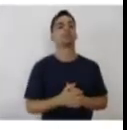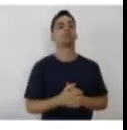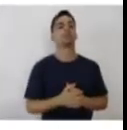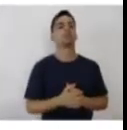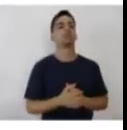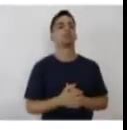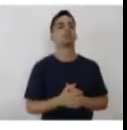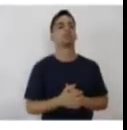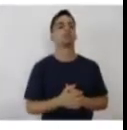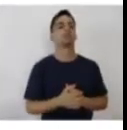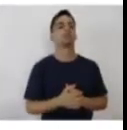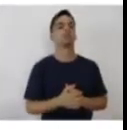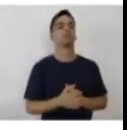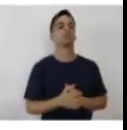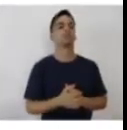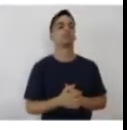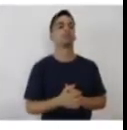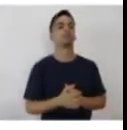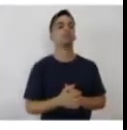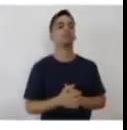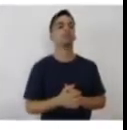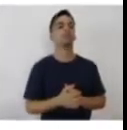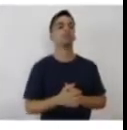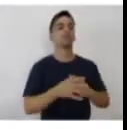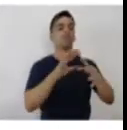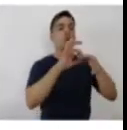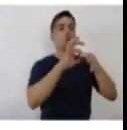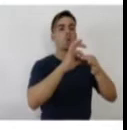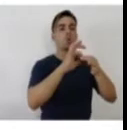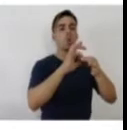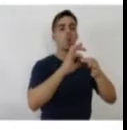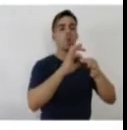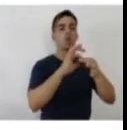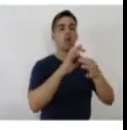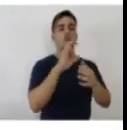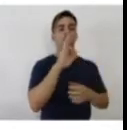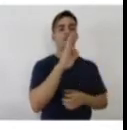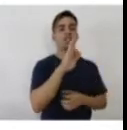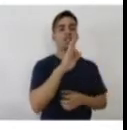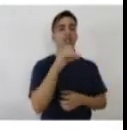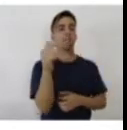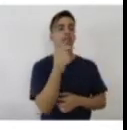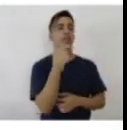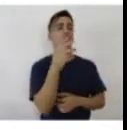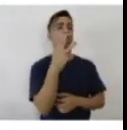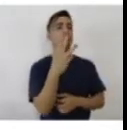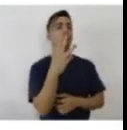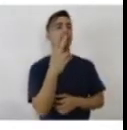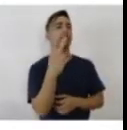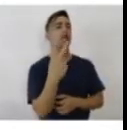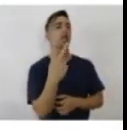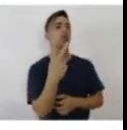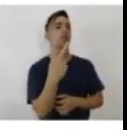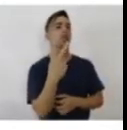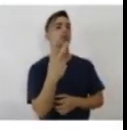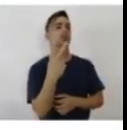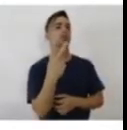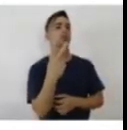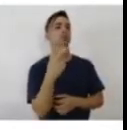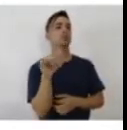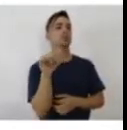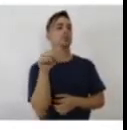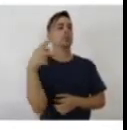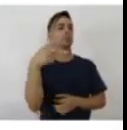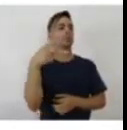y nos va quedando que los grados Fahrenheit menos 32 va a ser mayor que 27